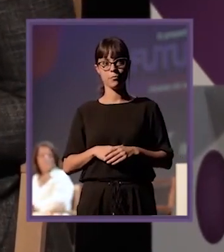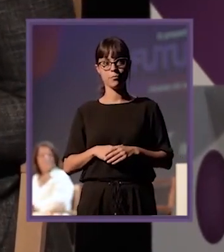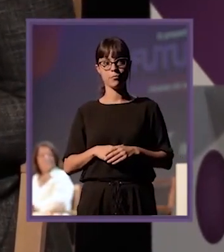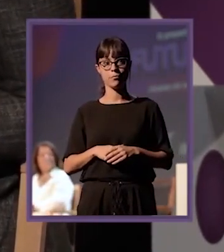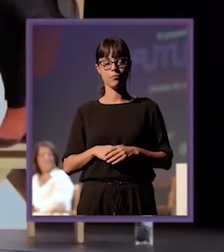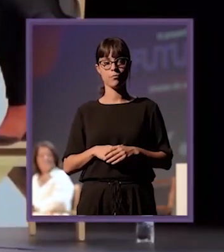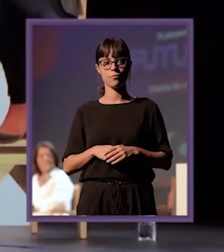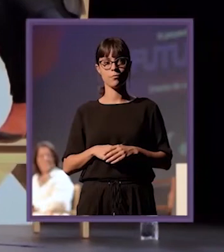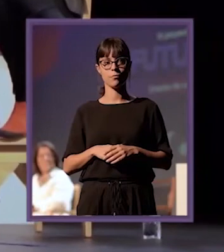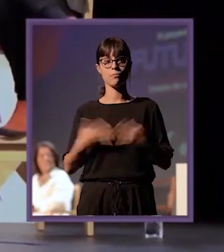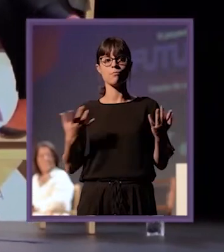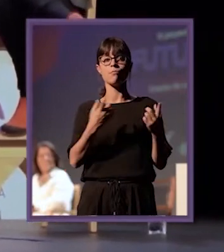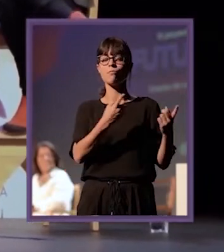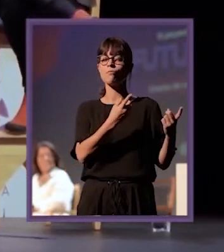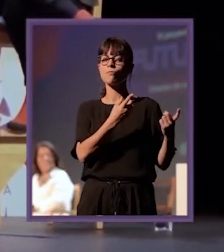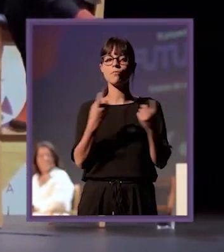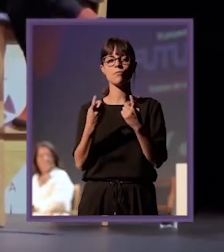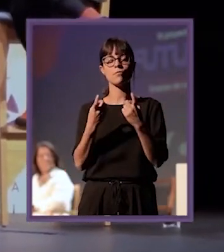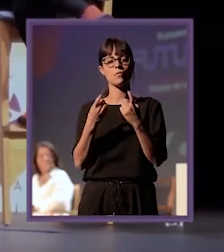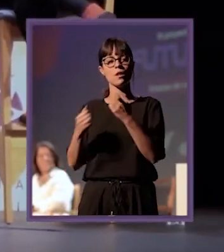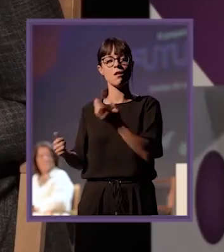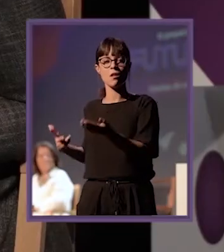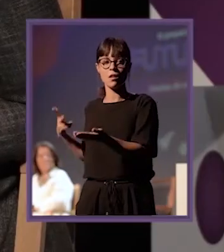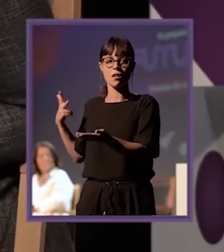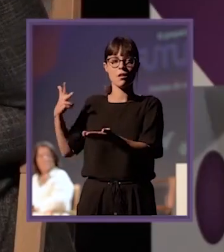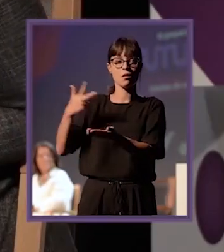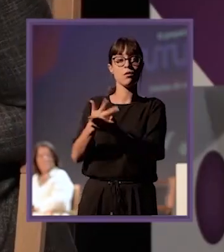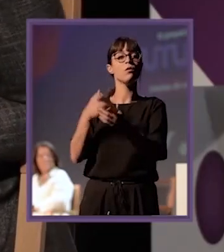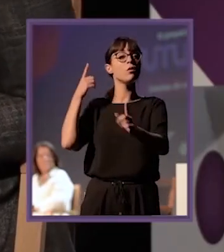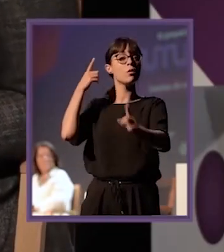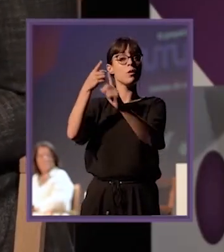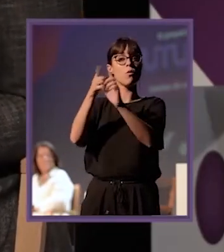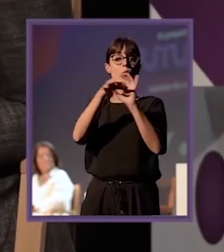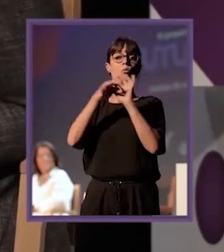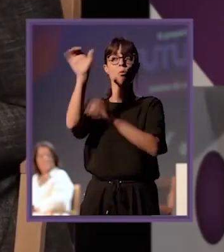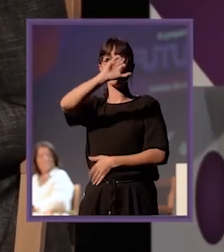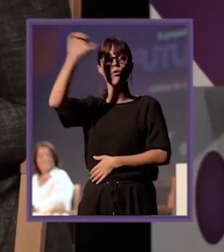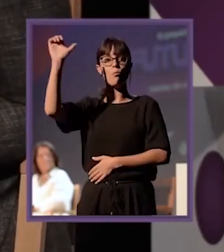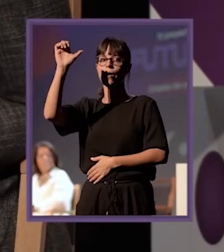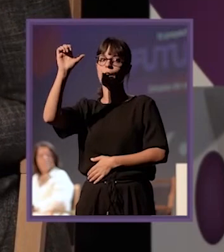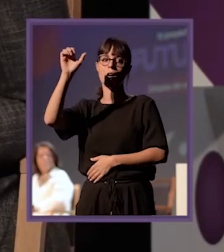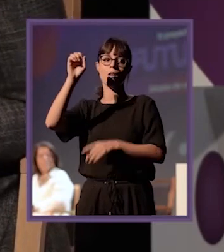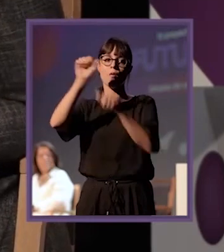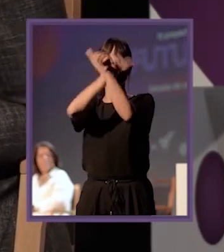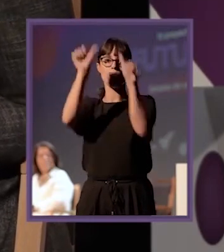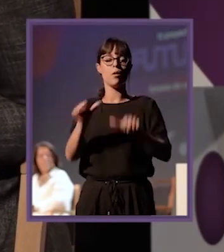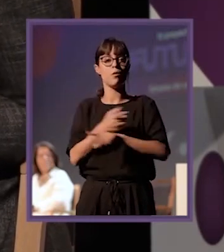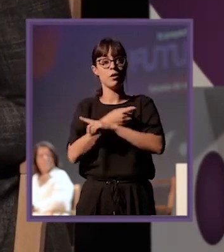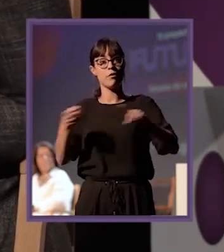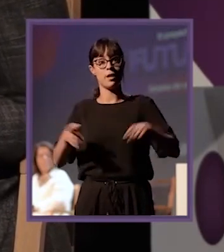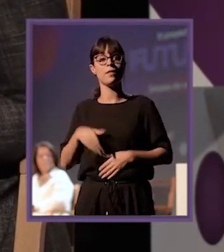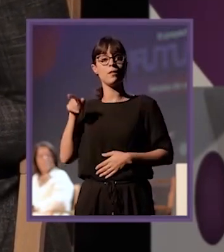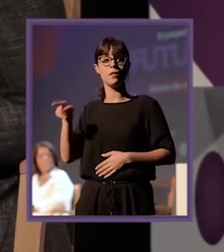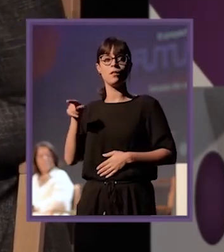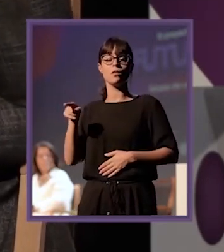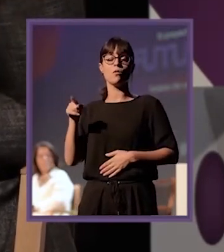por una renovación, por una innovación y por construir una Unión Europea de forma diferente. Y estos son los fondos del Next Generation,